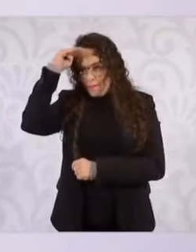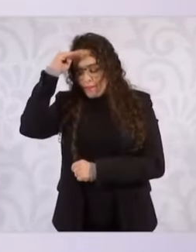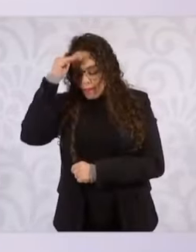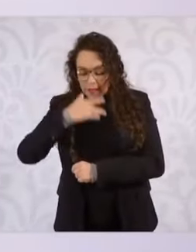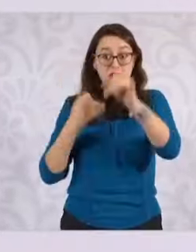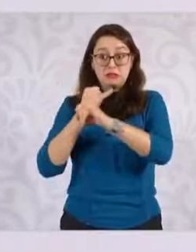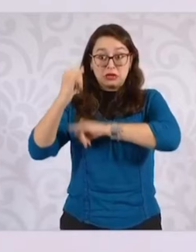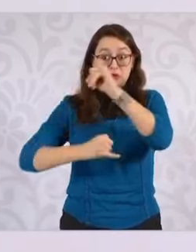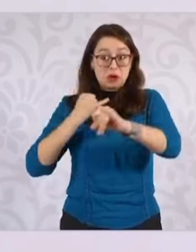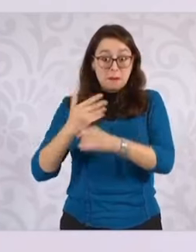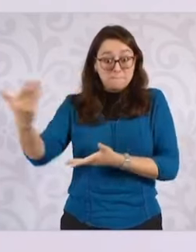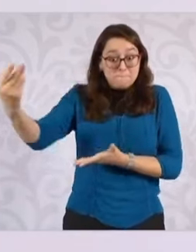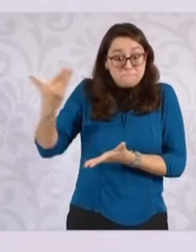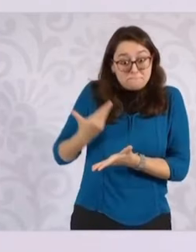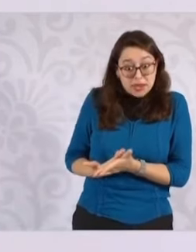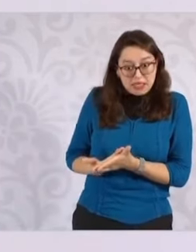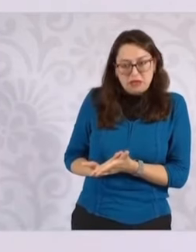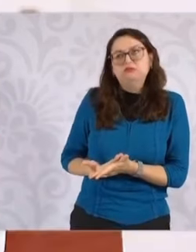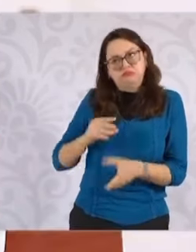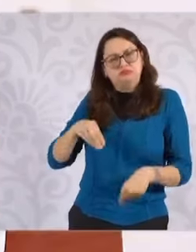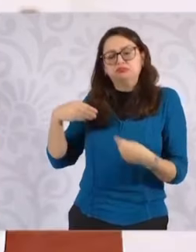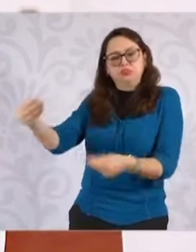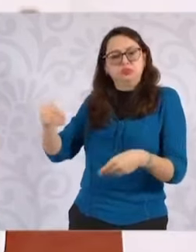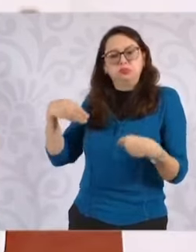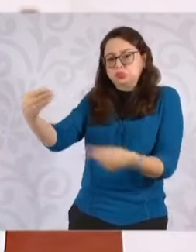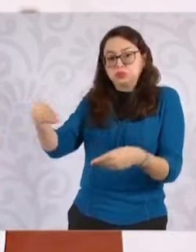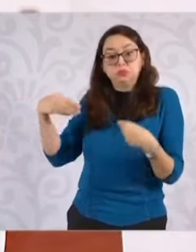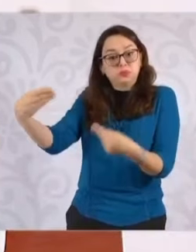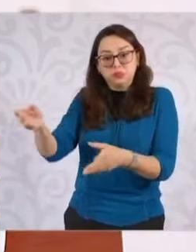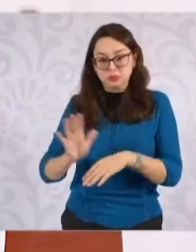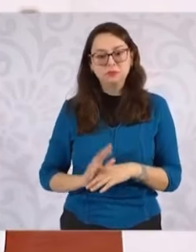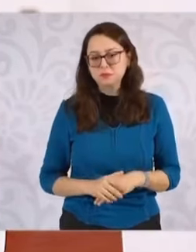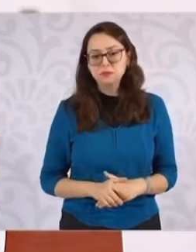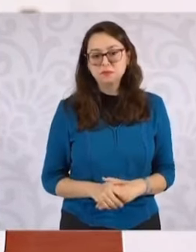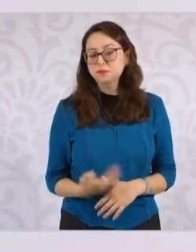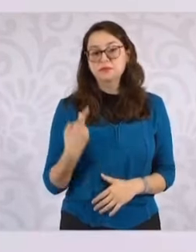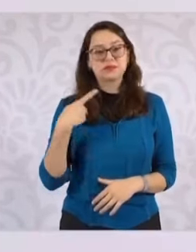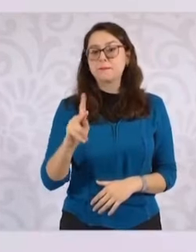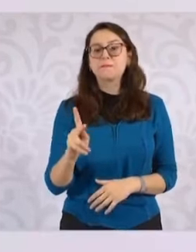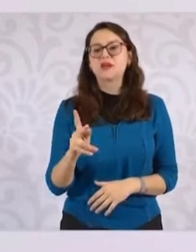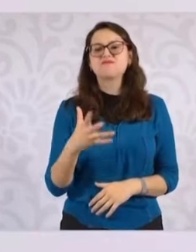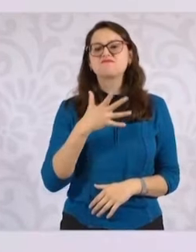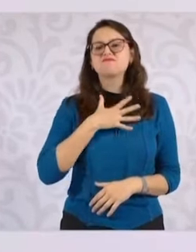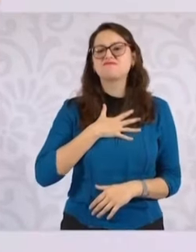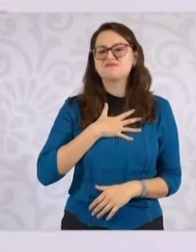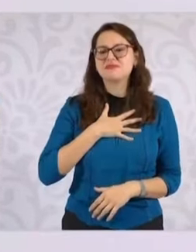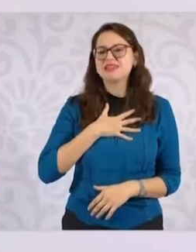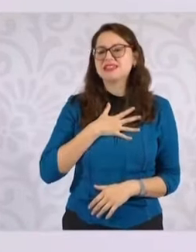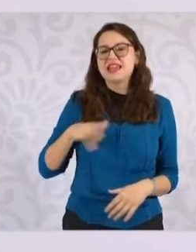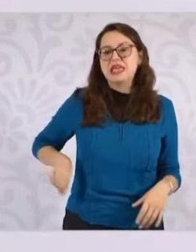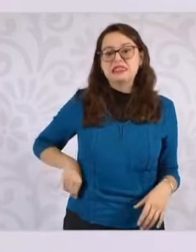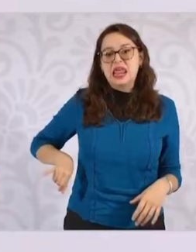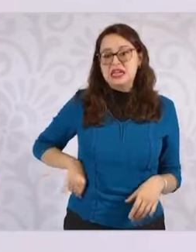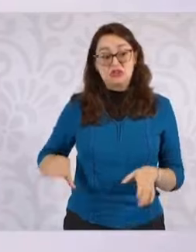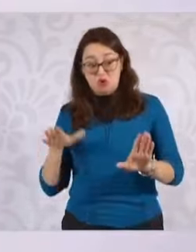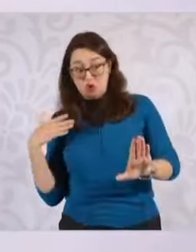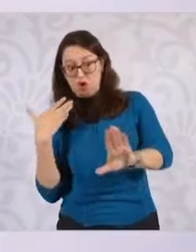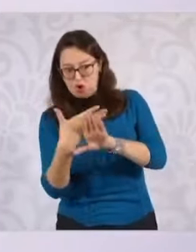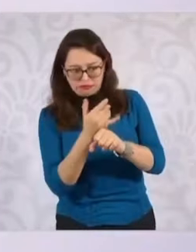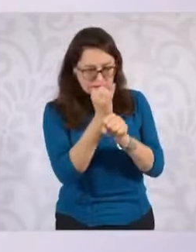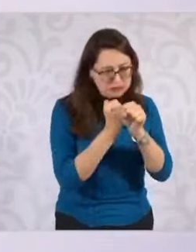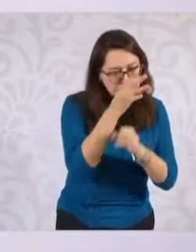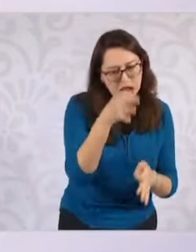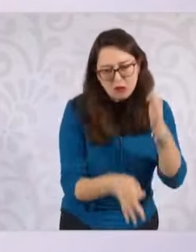México. Pero repito, nuestro interés como presidenta no es levantar una investigación particular